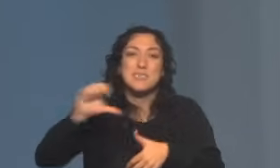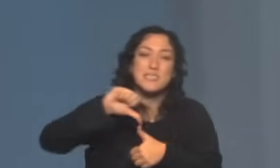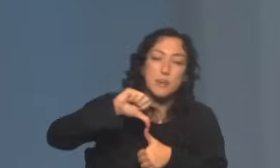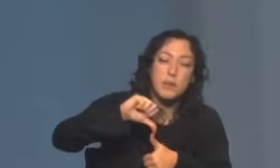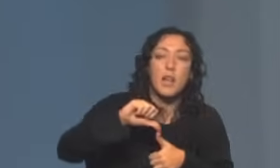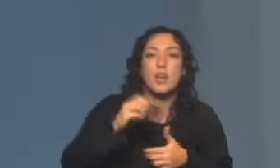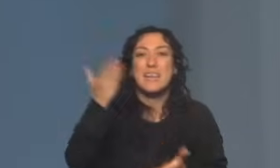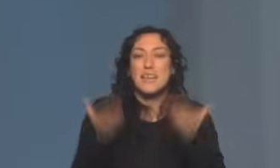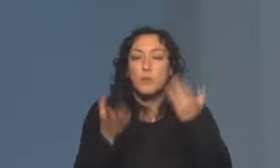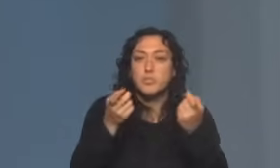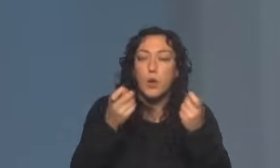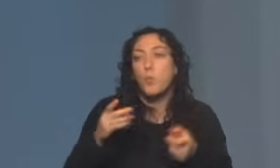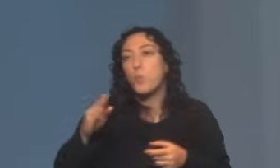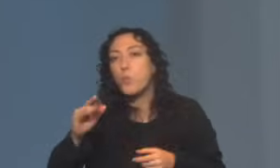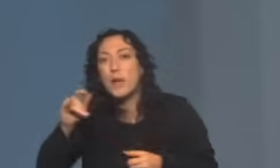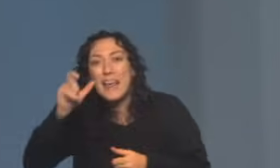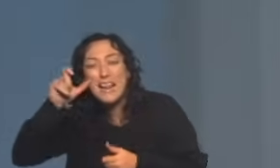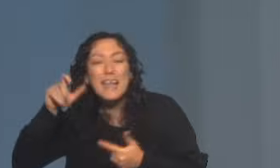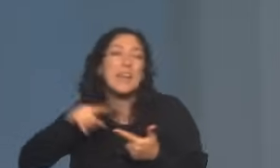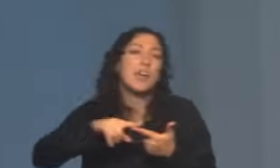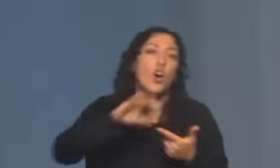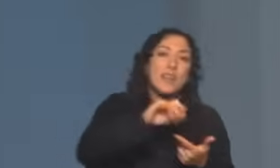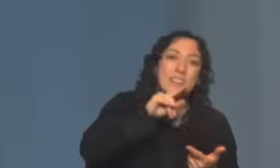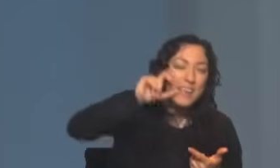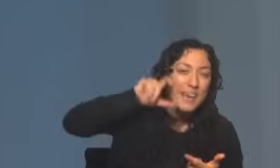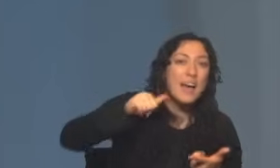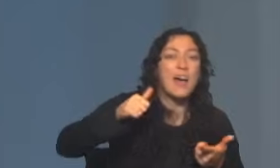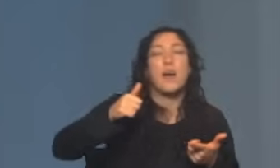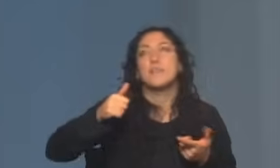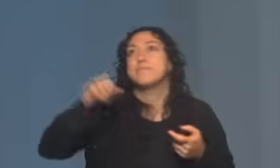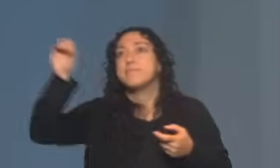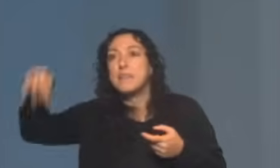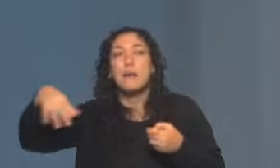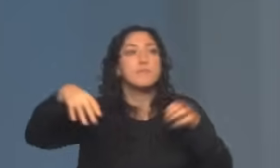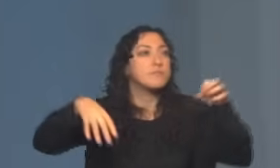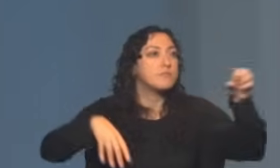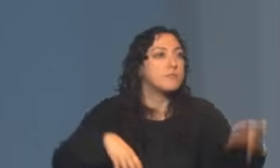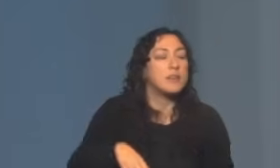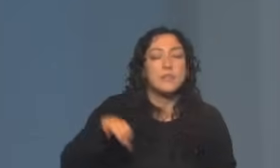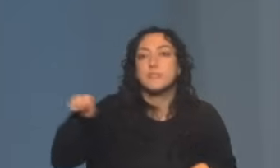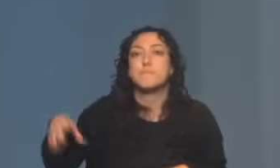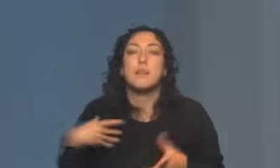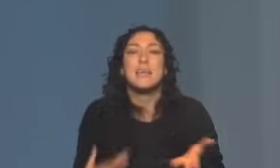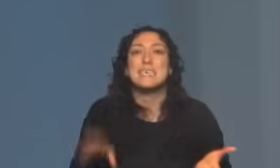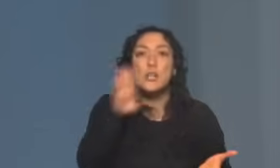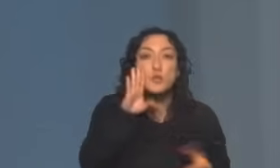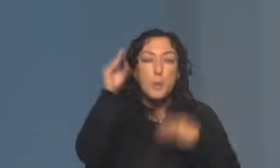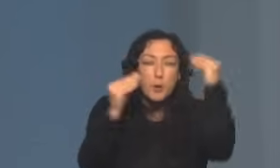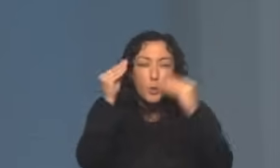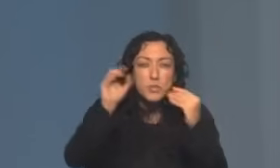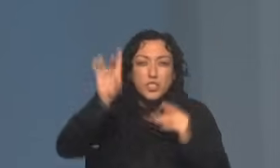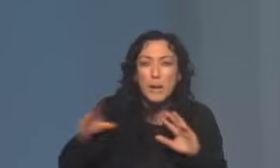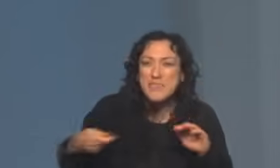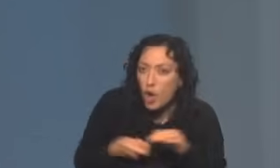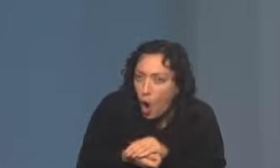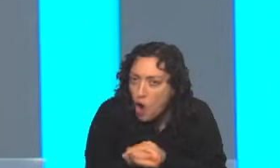Bukele, está Daniel Ortega. La preocupación, yo creo, de Estados Unidos hoy no solamente es el tema de la